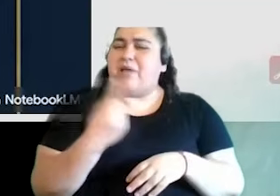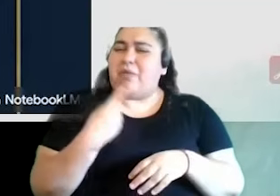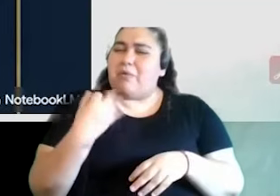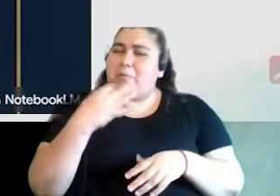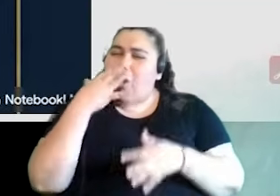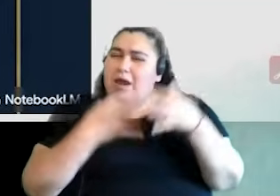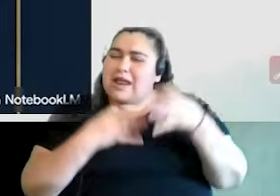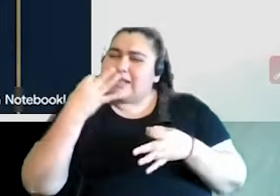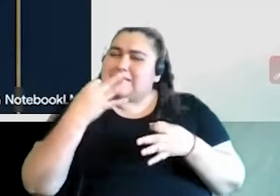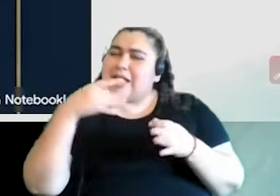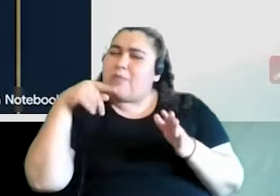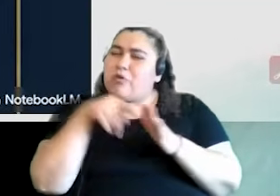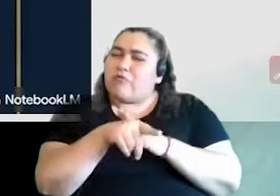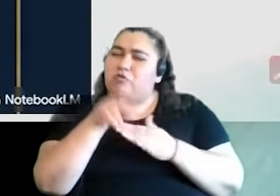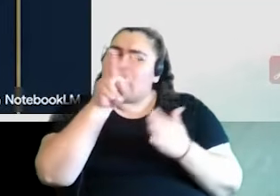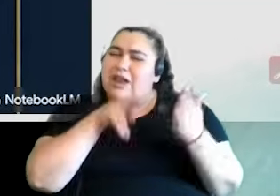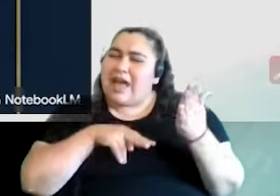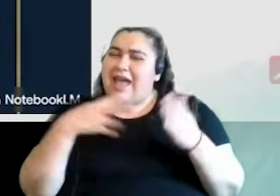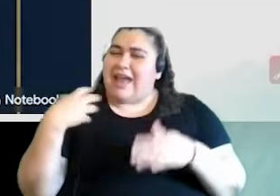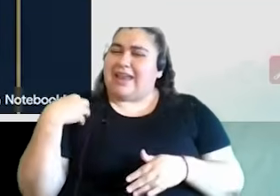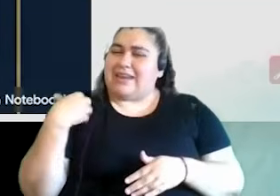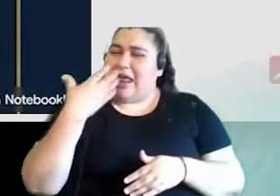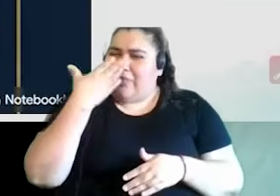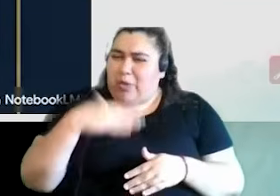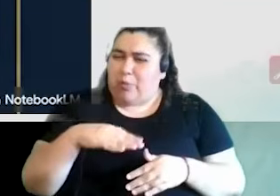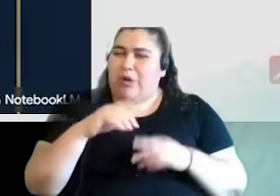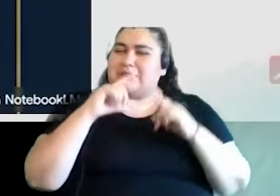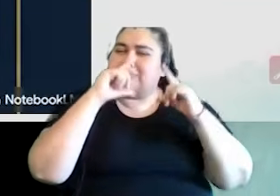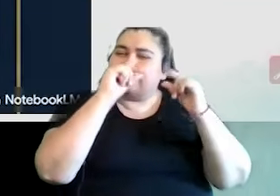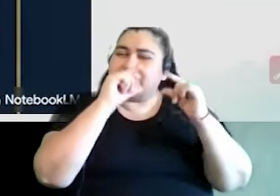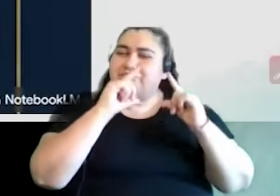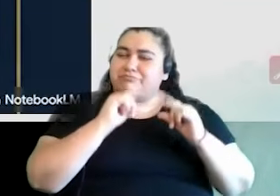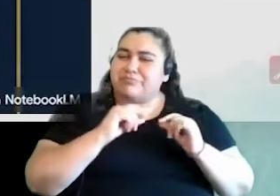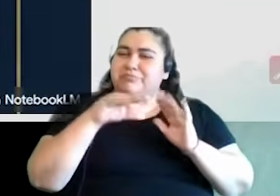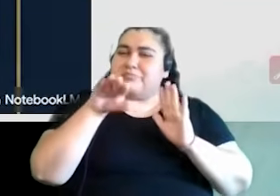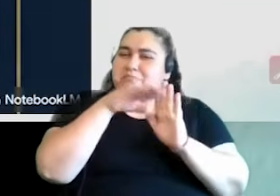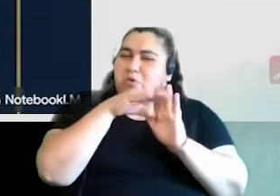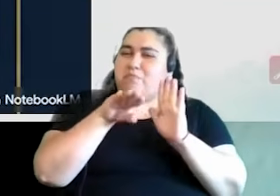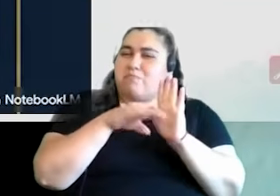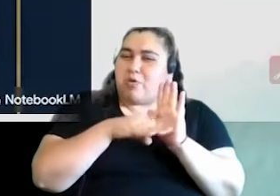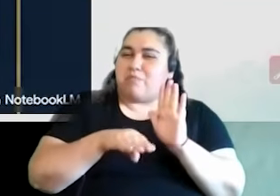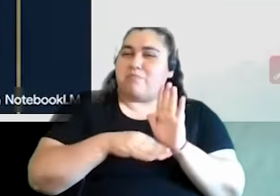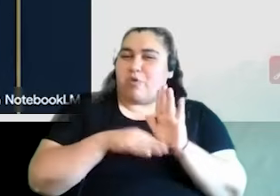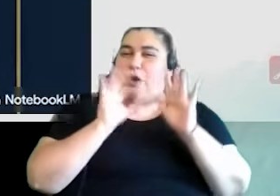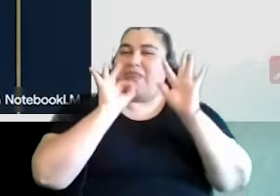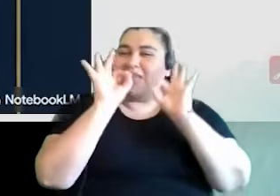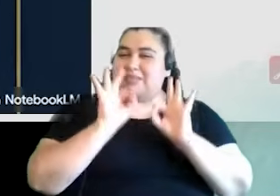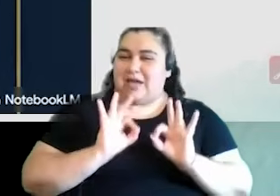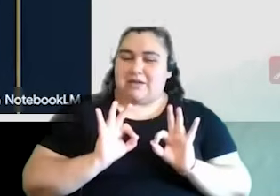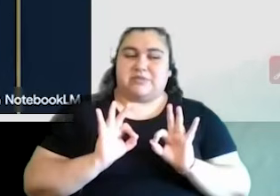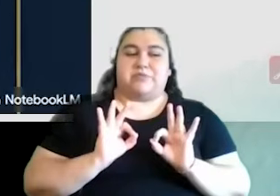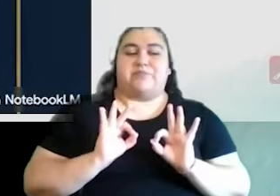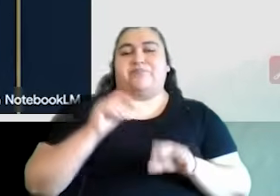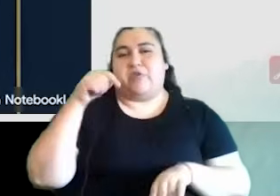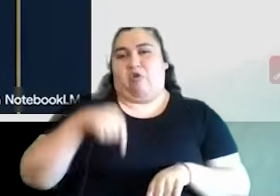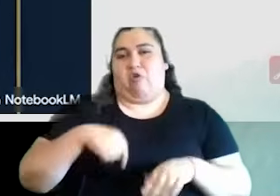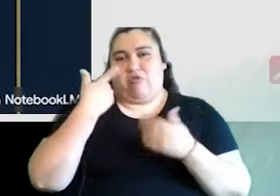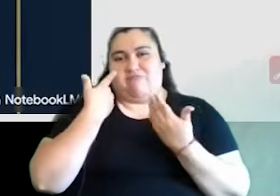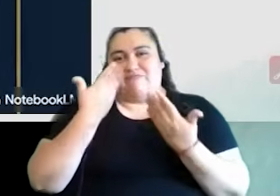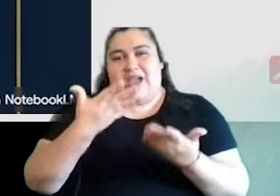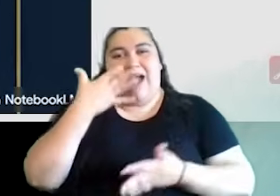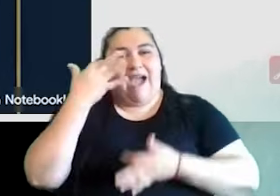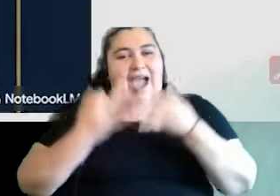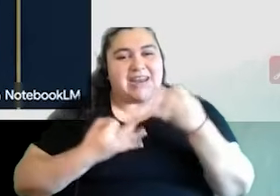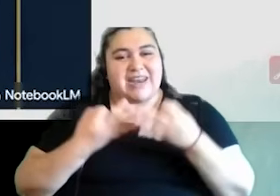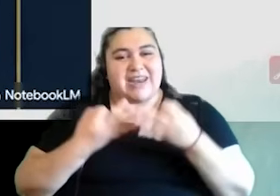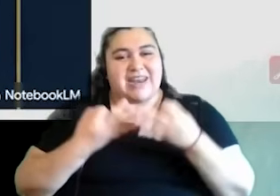y después vayamos a ir específicamente a cada detalle. Eso es un poco lo que los invitamos a hacer hoy con esto del análisis